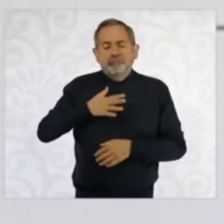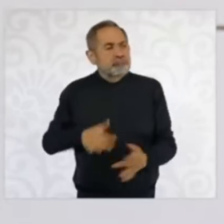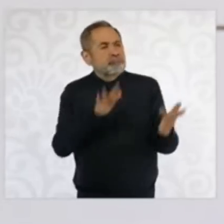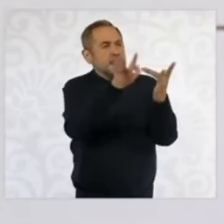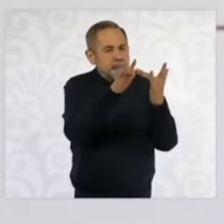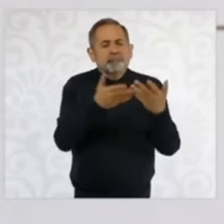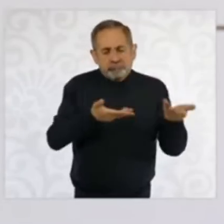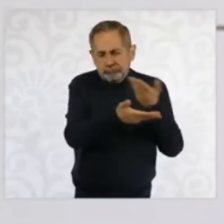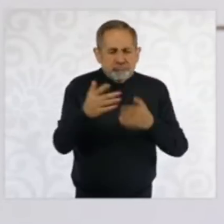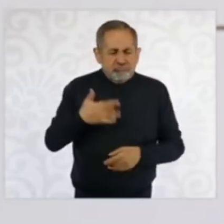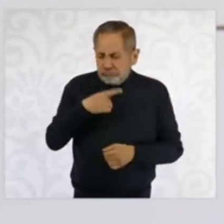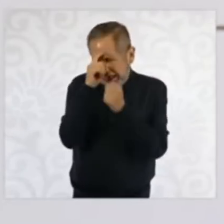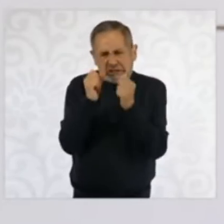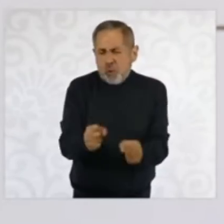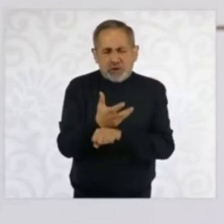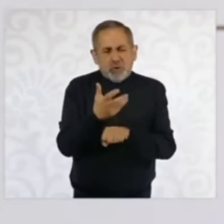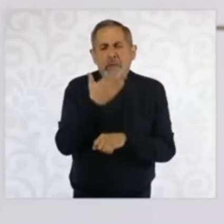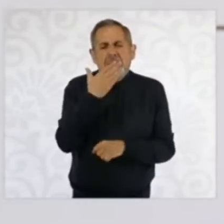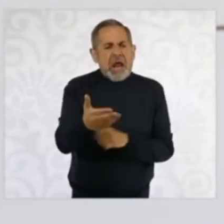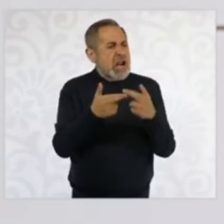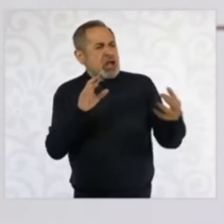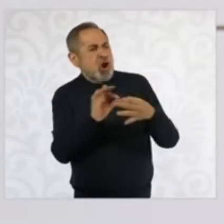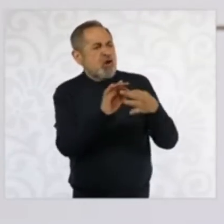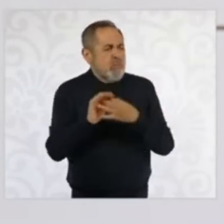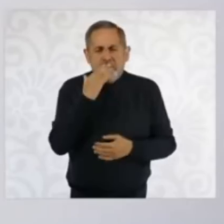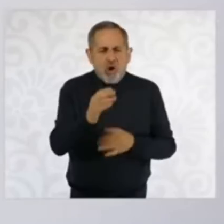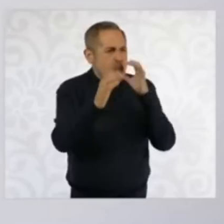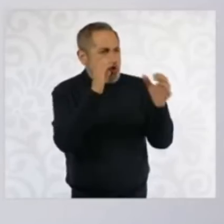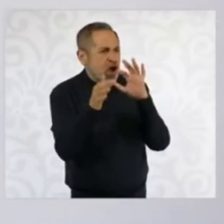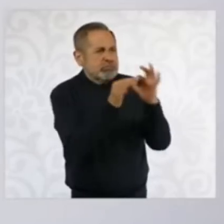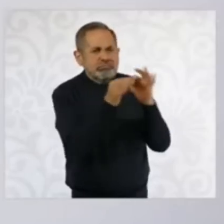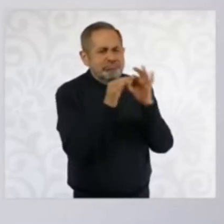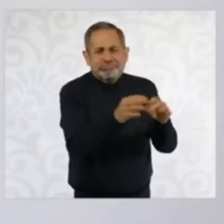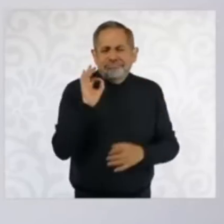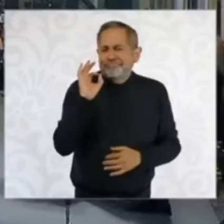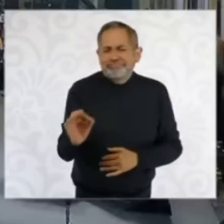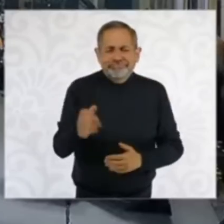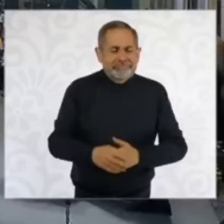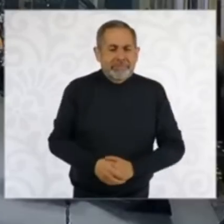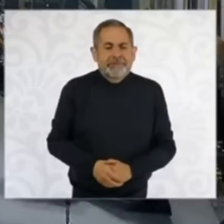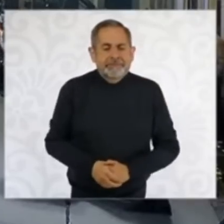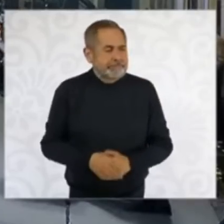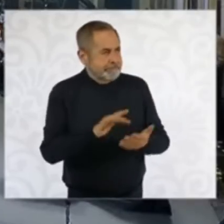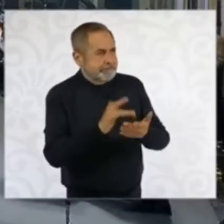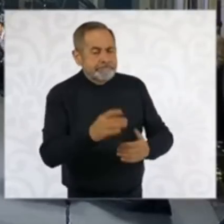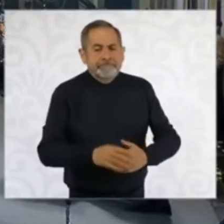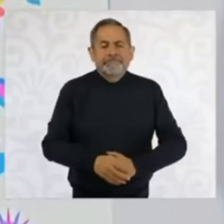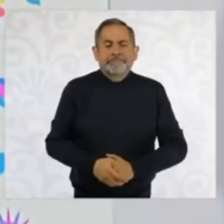estoy segura que va a haber una buena relación con Estados Unidos y buscaremos la mejor comunicación. Gracias.